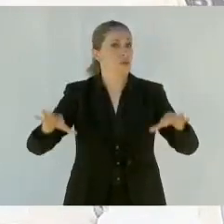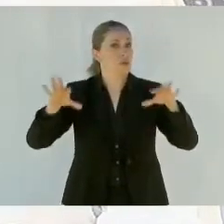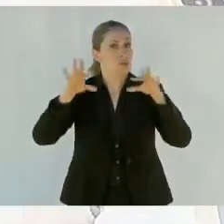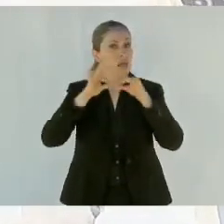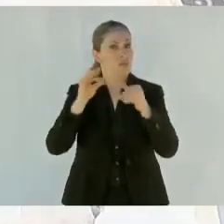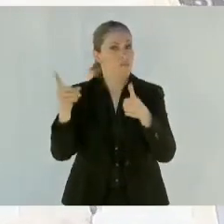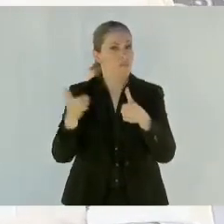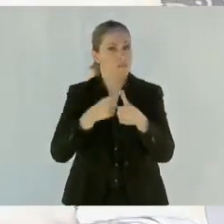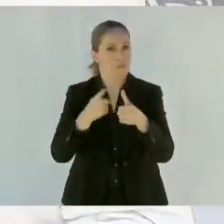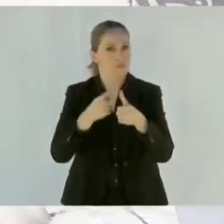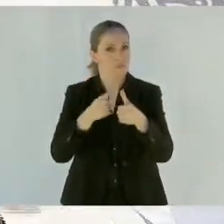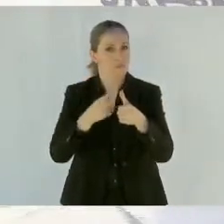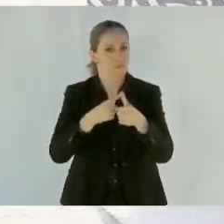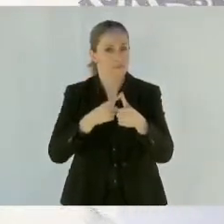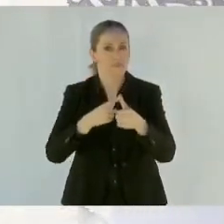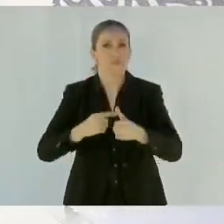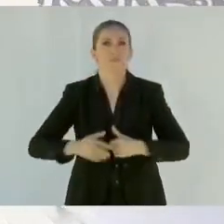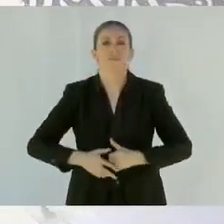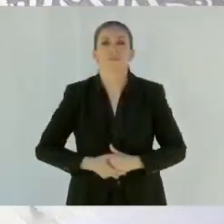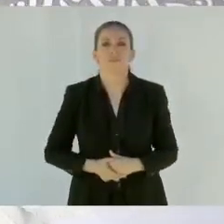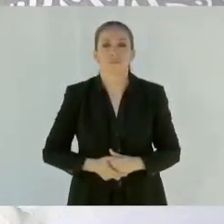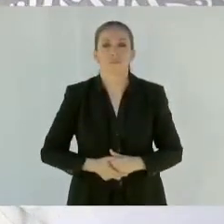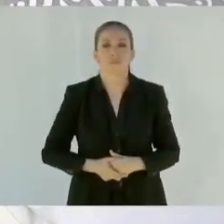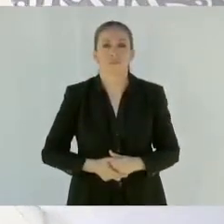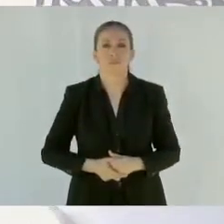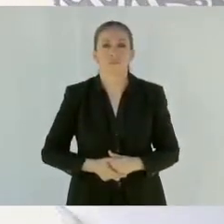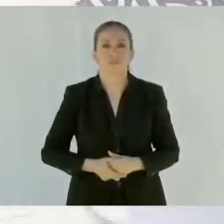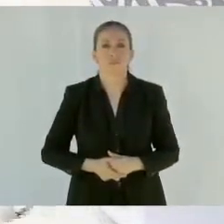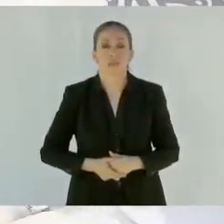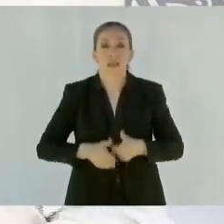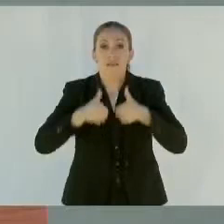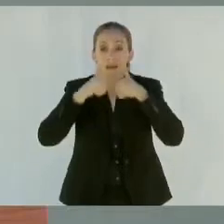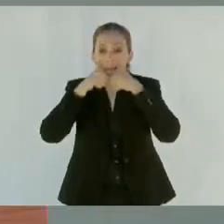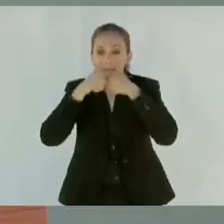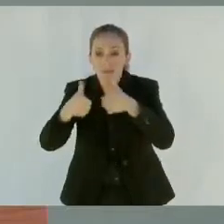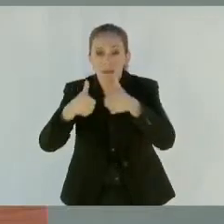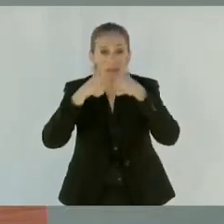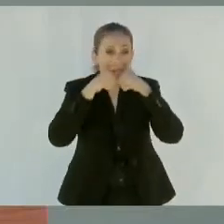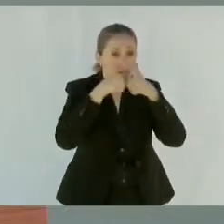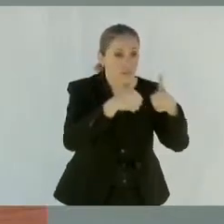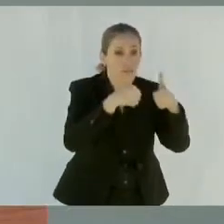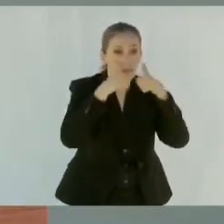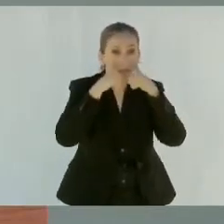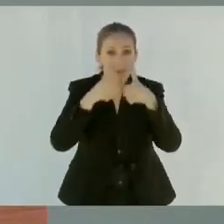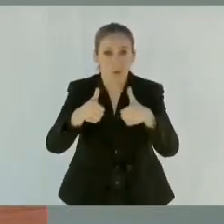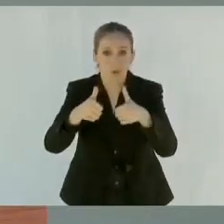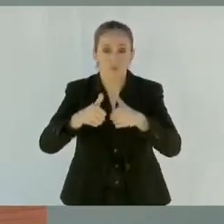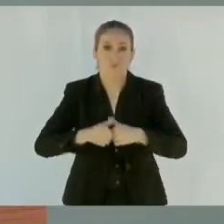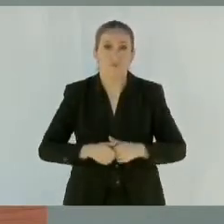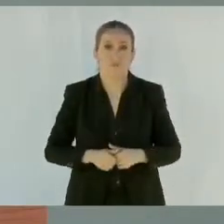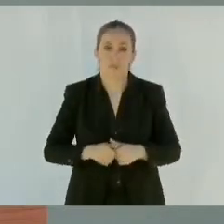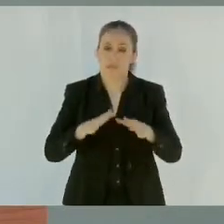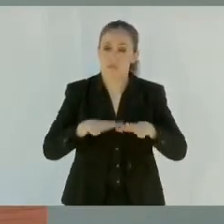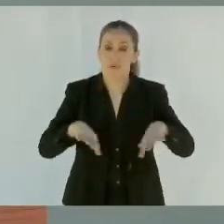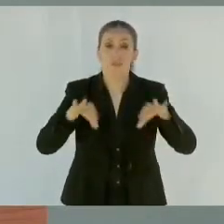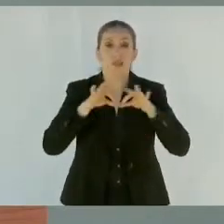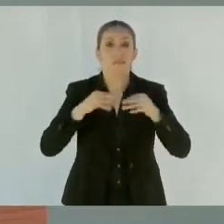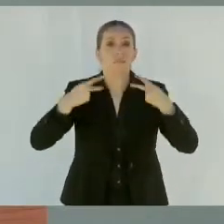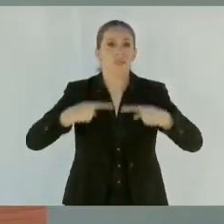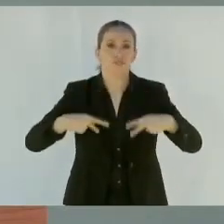el que se garantice mínimamente la atención a los enfermos.